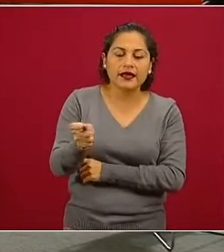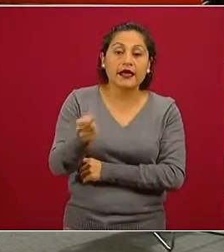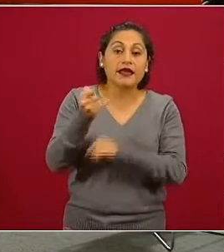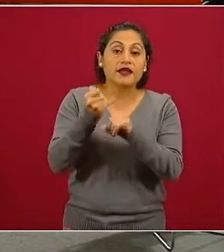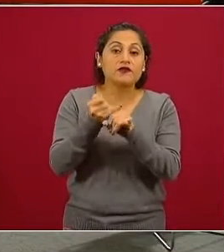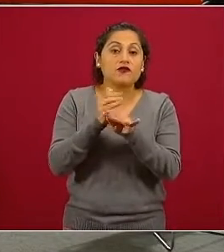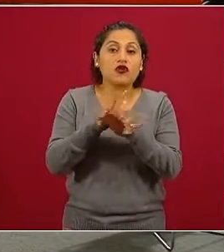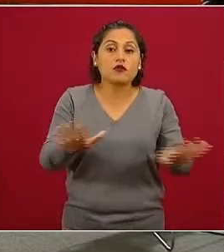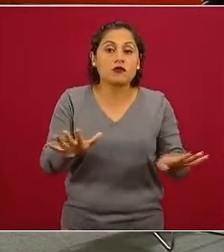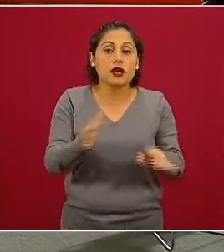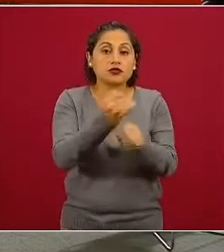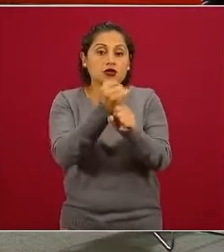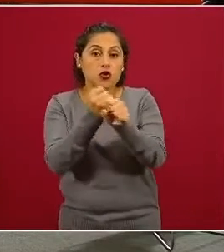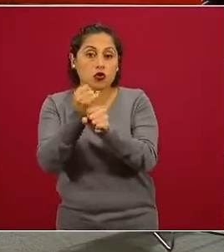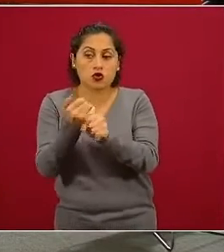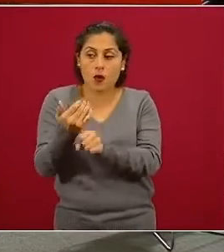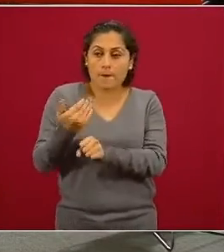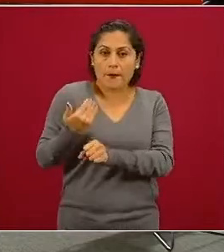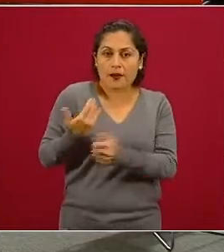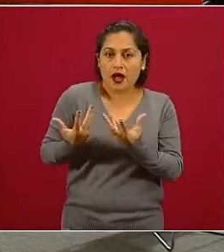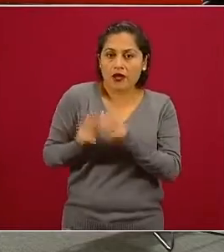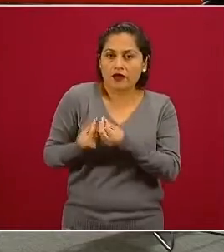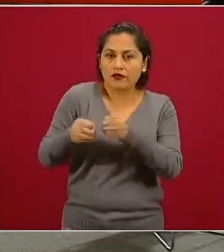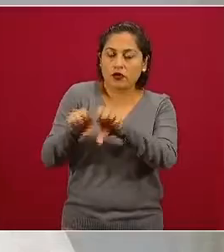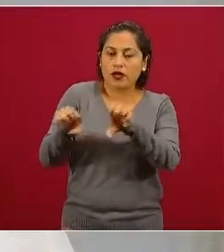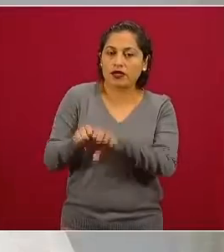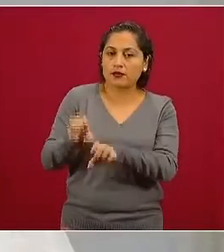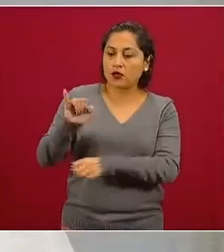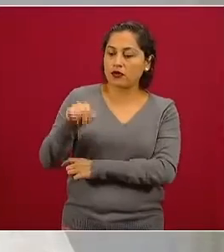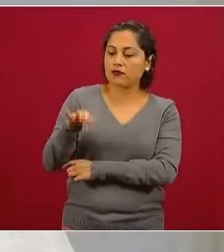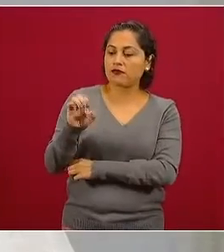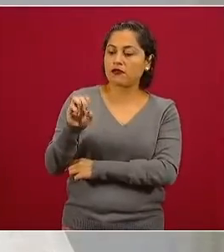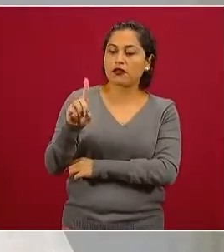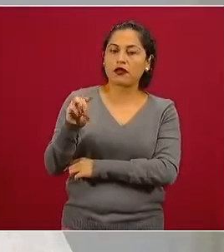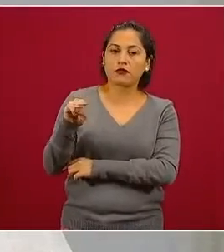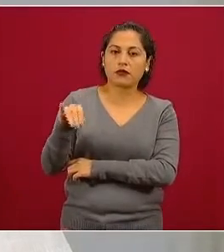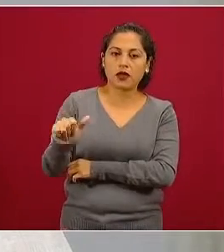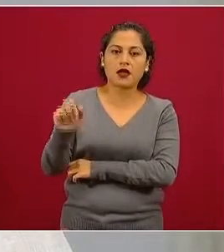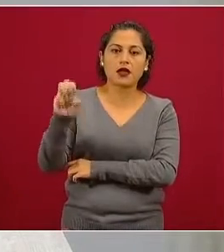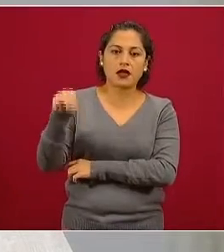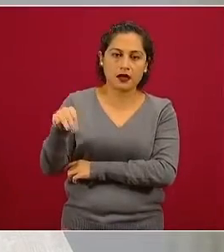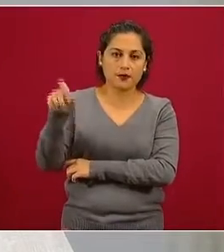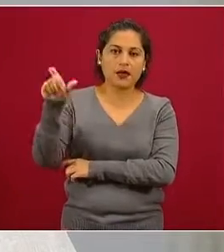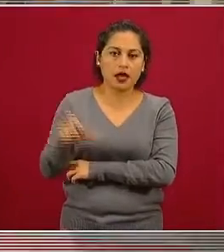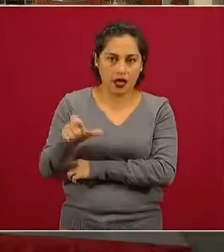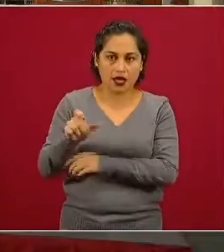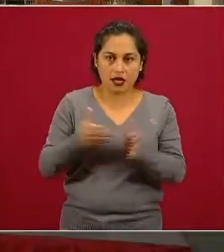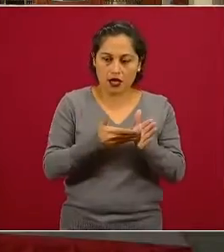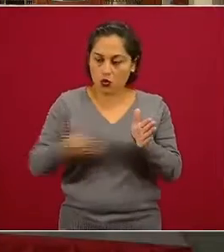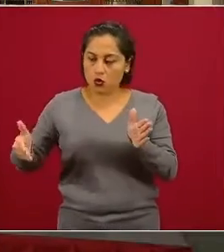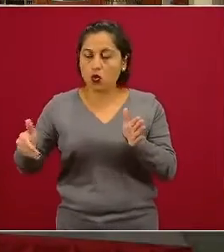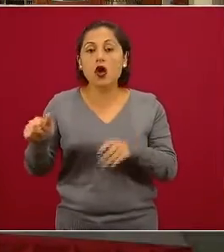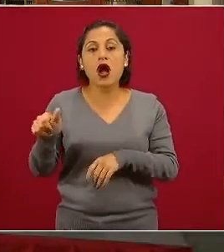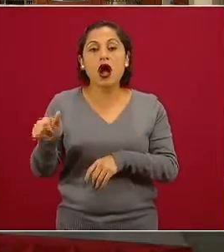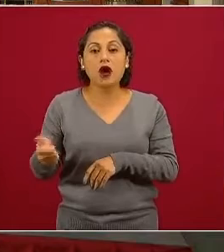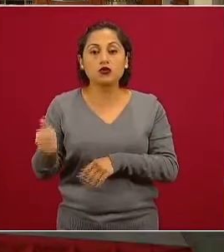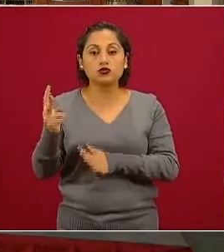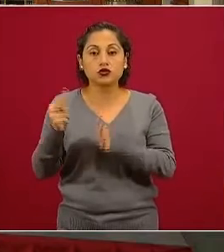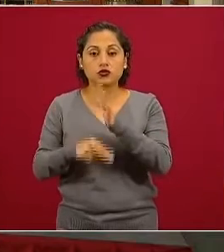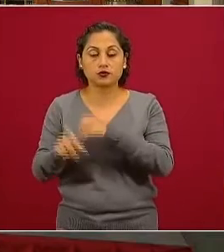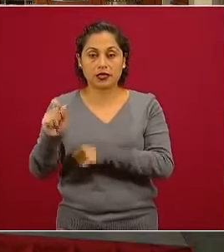noticias falsas o de rumores o de alteraciones deliberadas, que sobre todo están en las redes sociales. Eso también hay